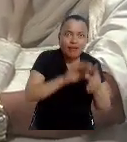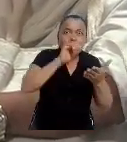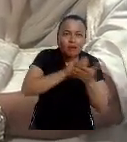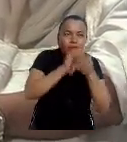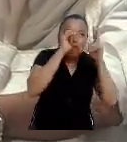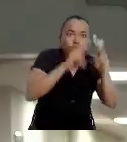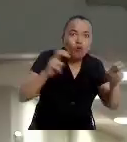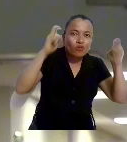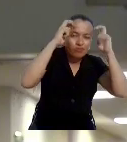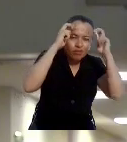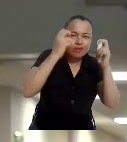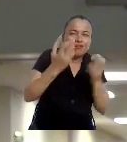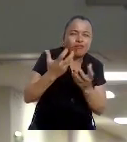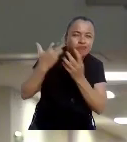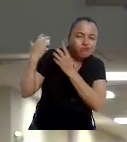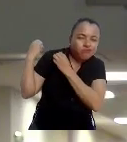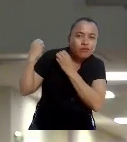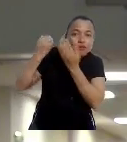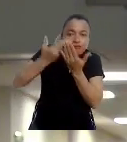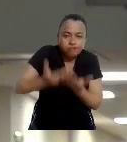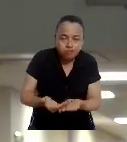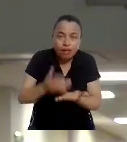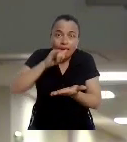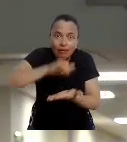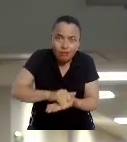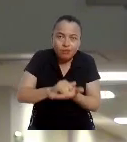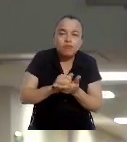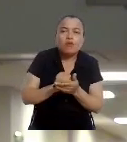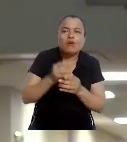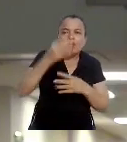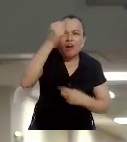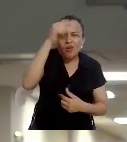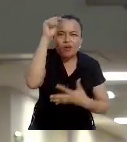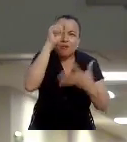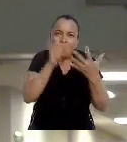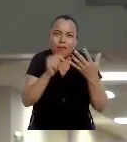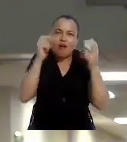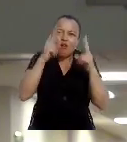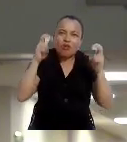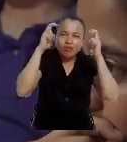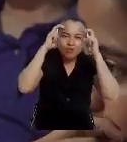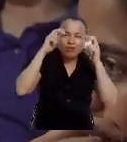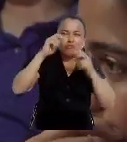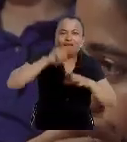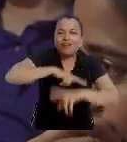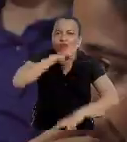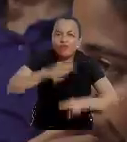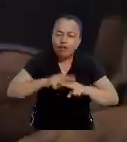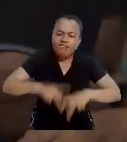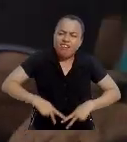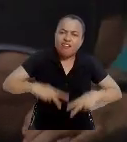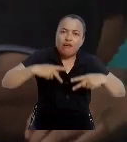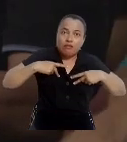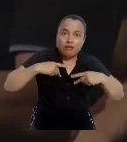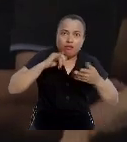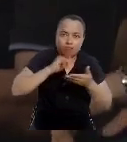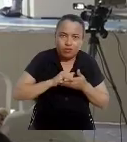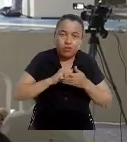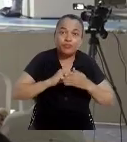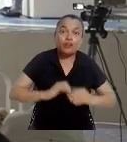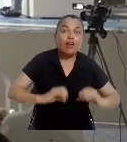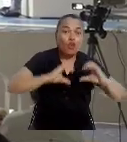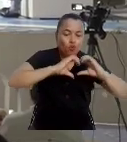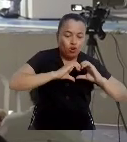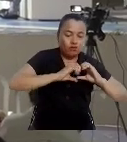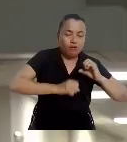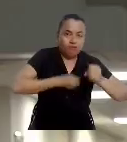vehículo de conectar parte de ese conocimiento ancestral parte de esos valores de ese conocimiento sobre la naturaleza sobre la vida